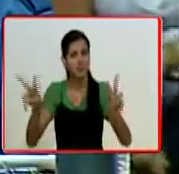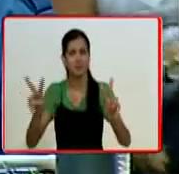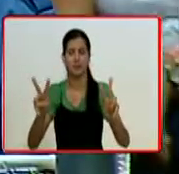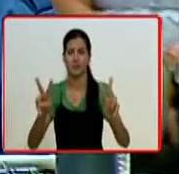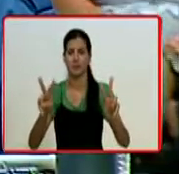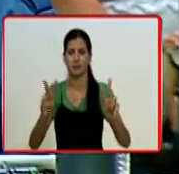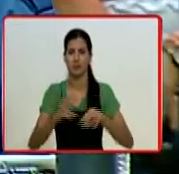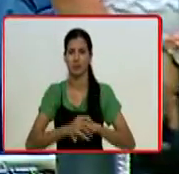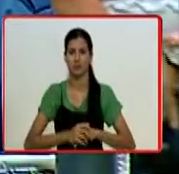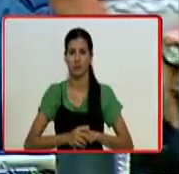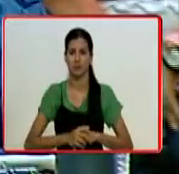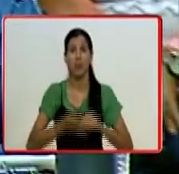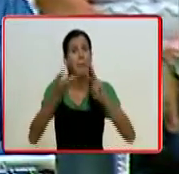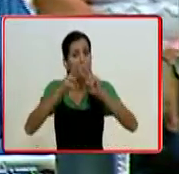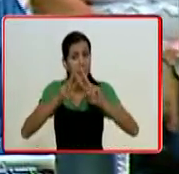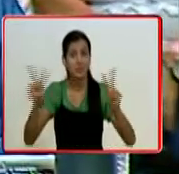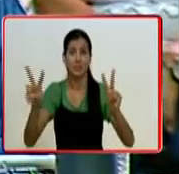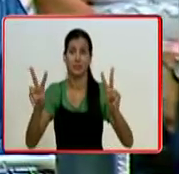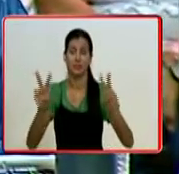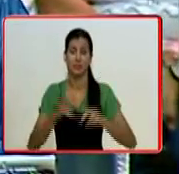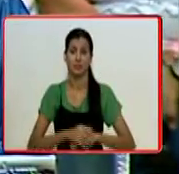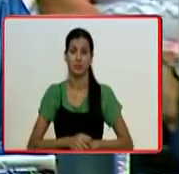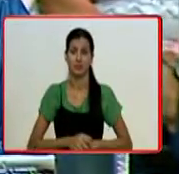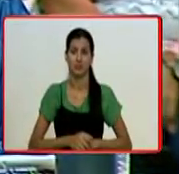Paz, paz,